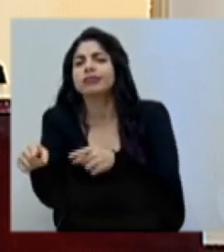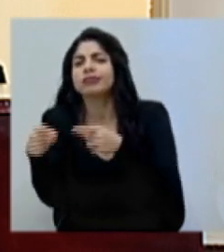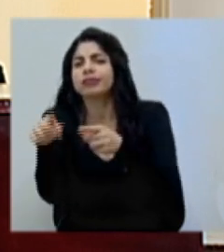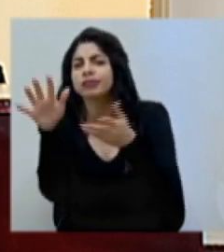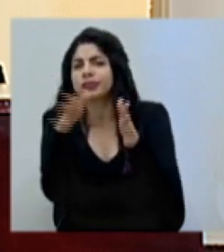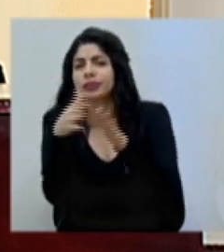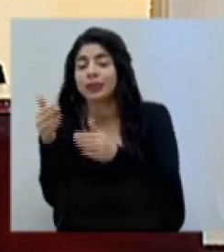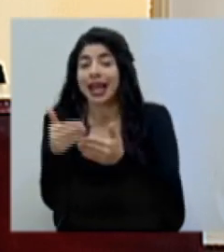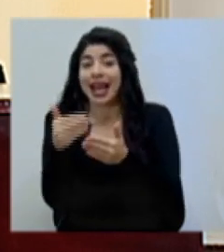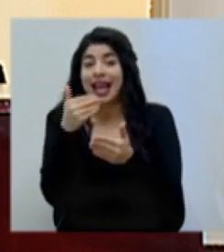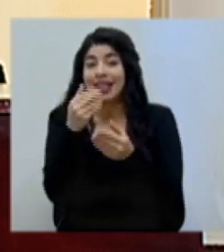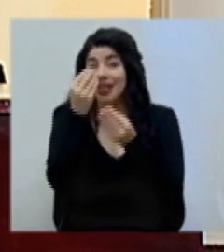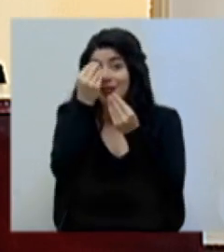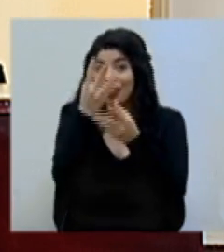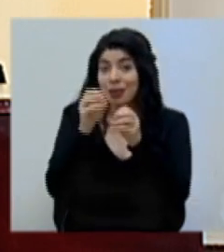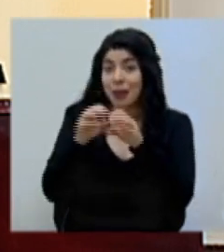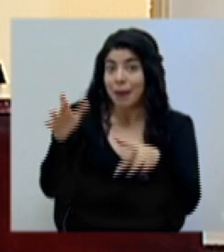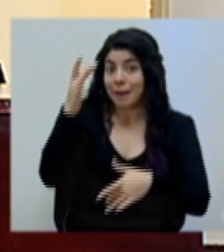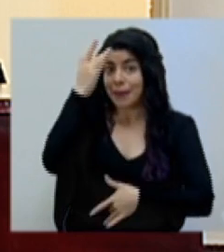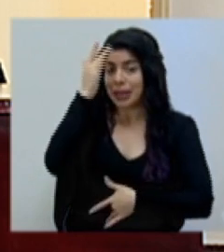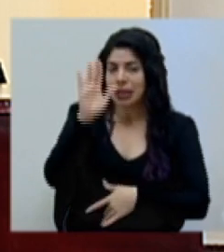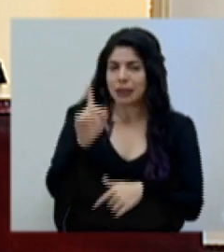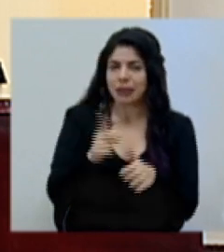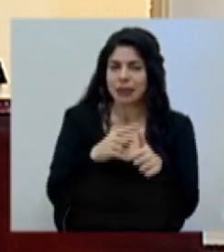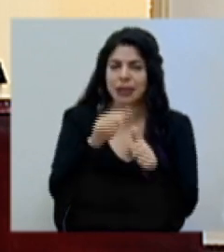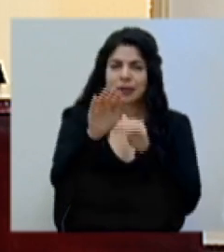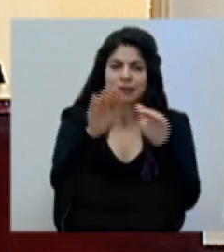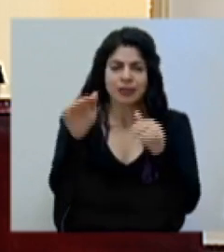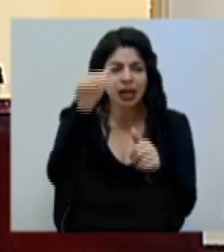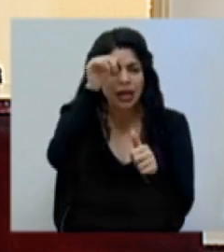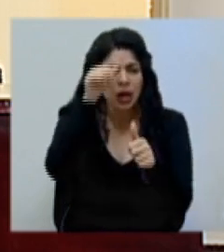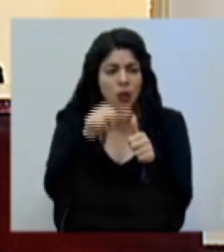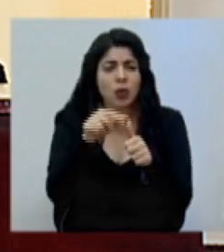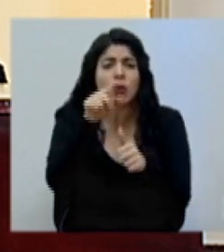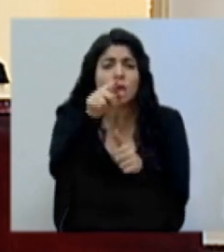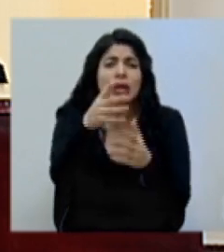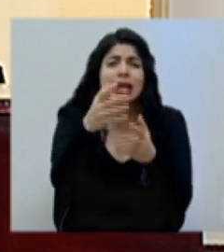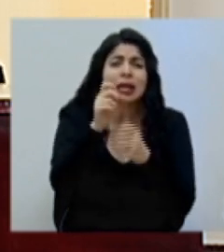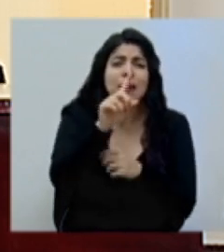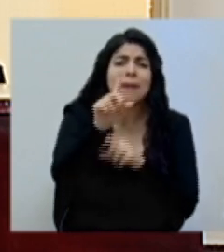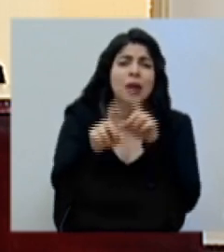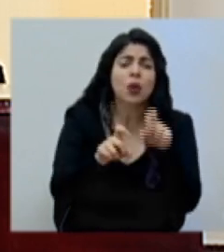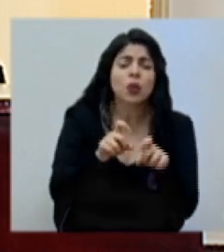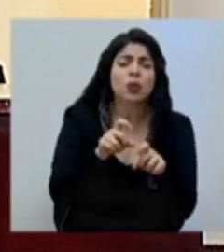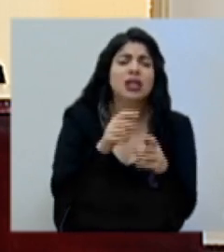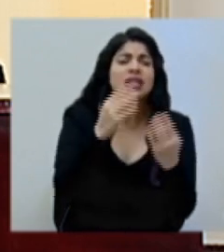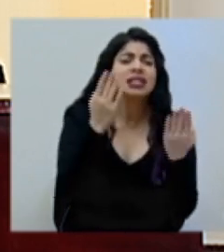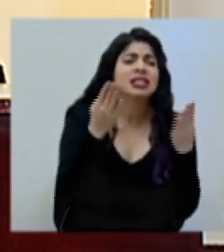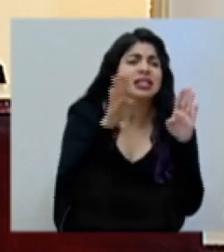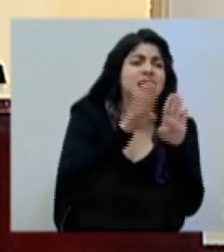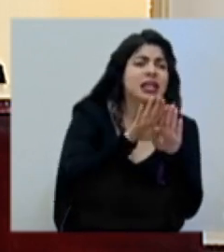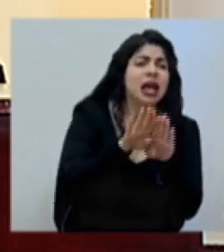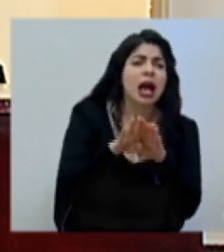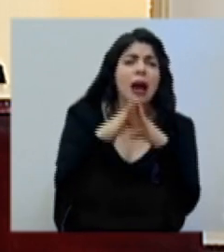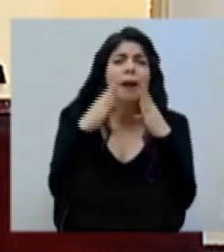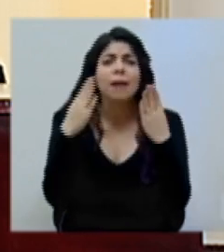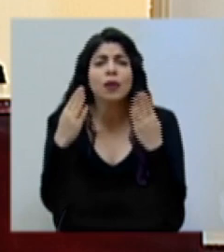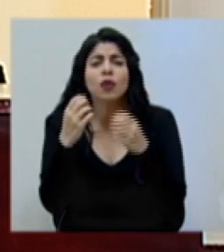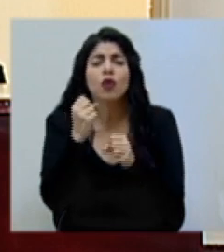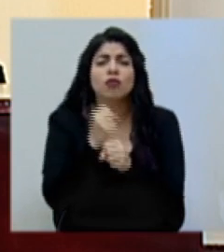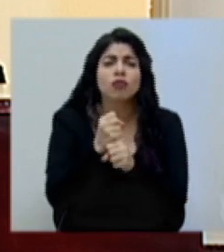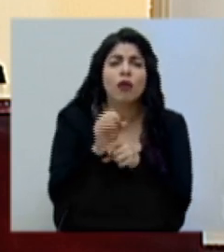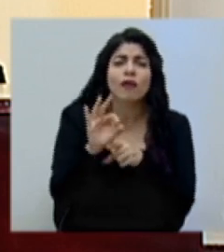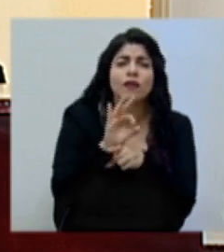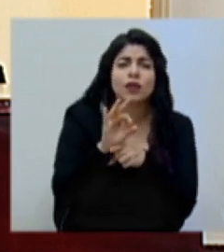reporte epidemiológico, le recordamos a la población que para consultar las medidas de cierre, apertura, operación y alertas